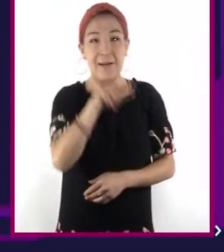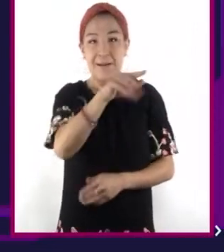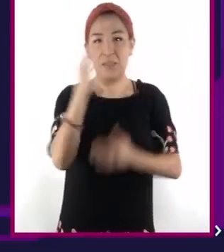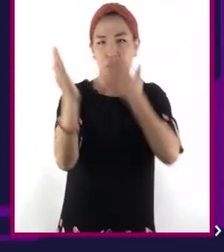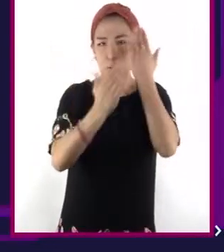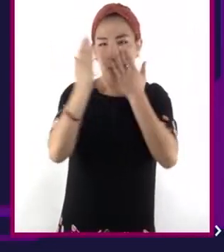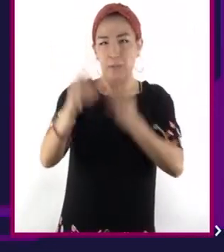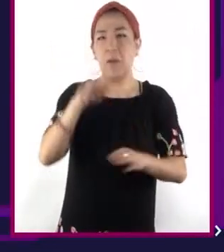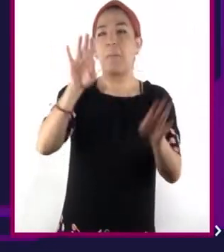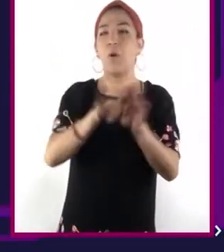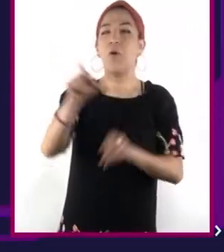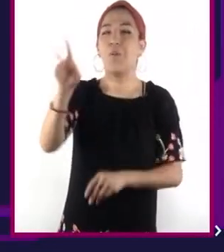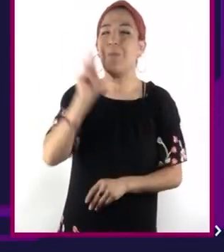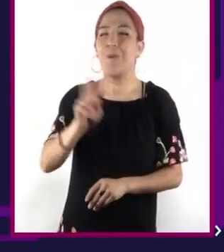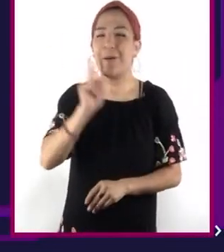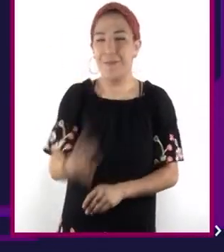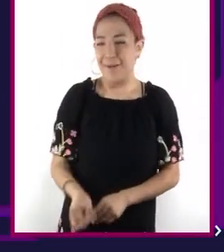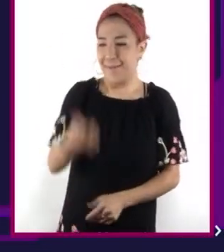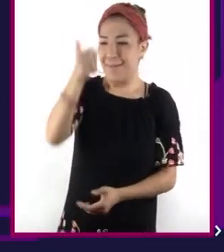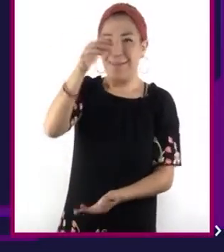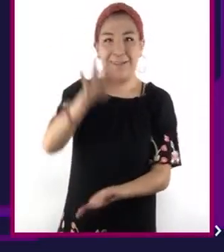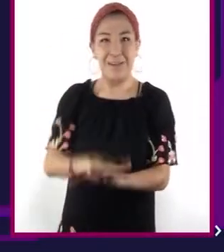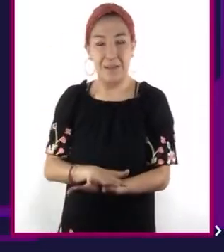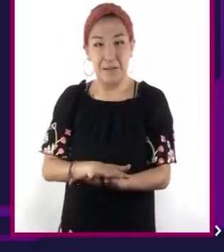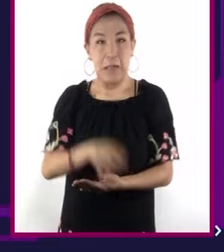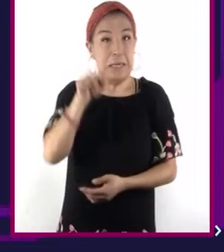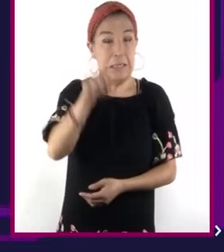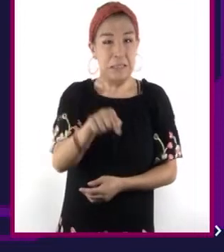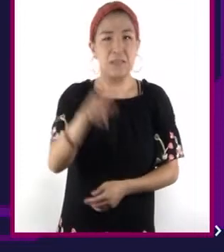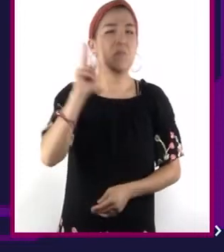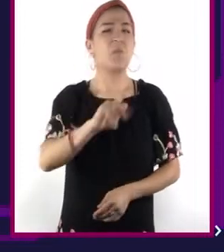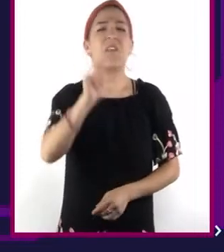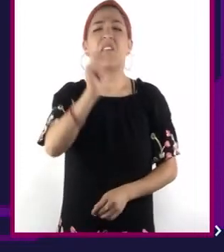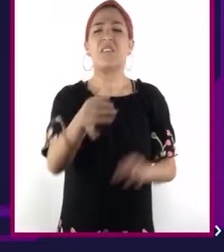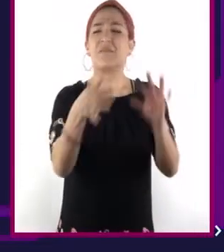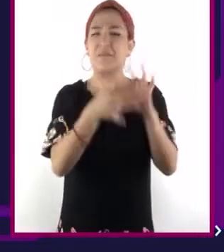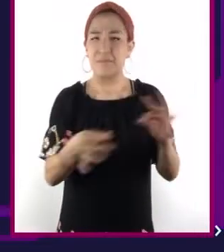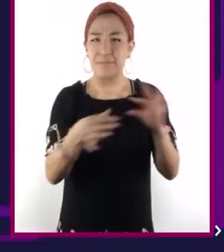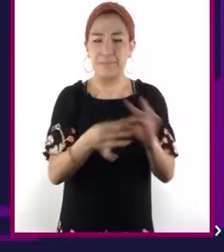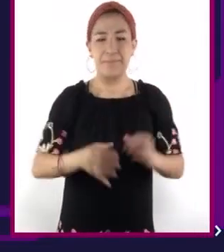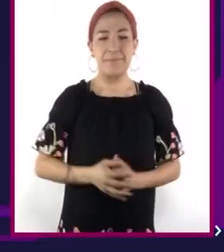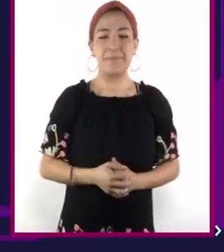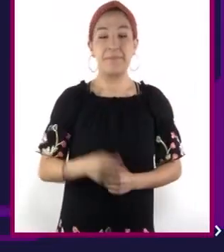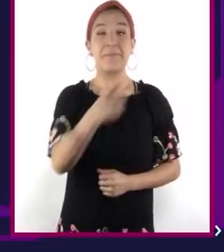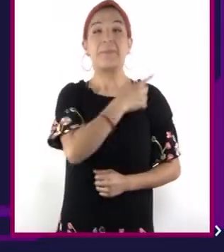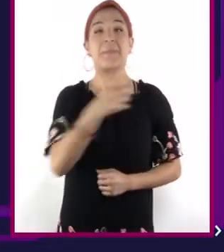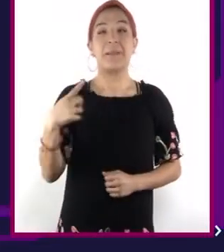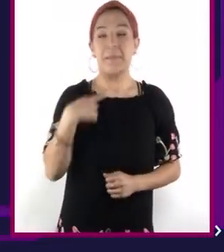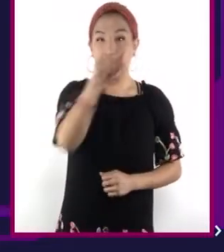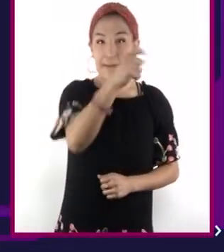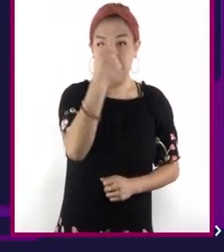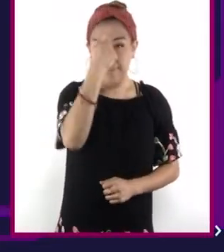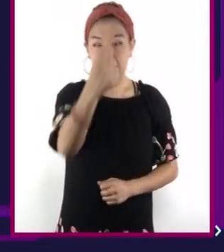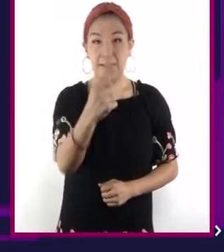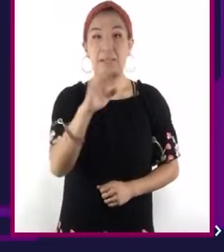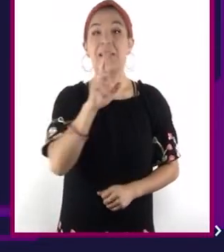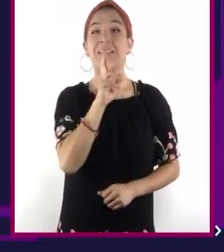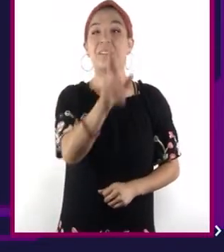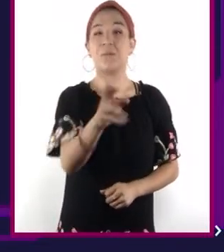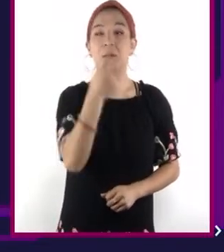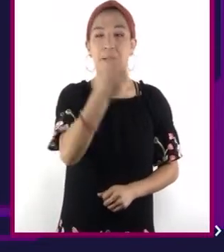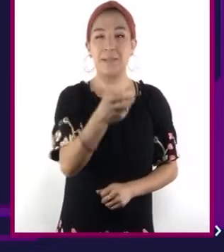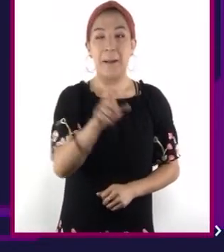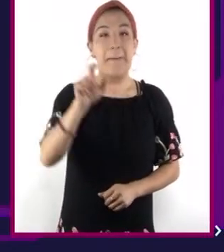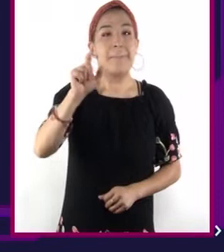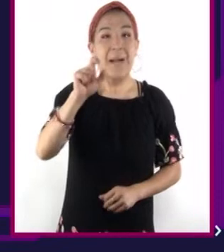un experimento con volados. El experimento consistió en inventar los resultados de una secuencia de